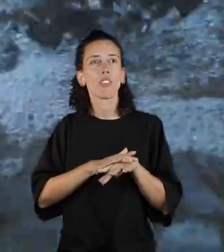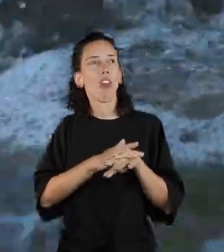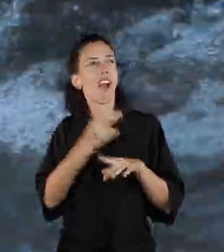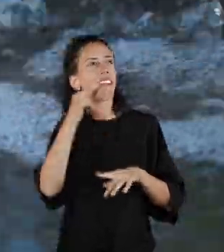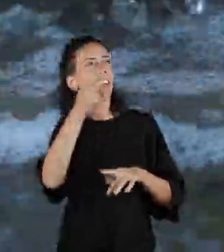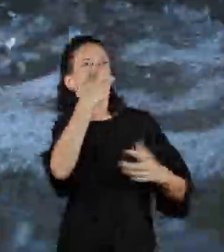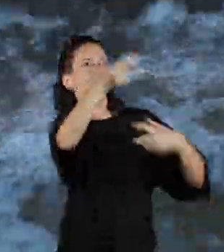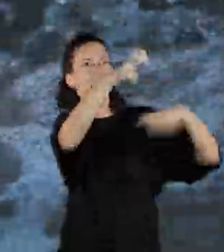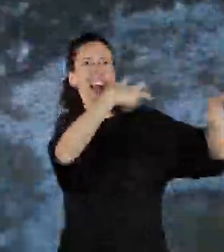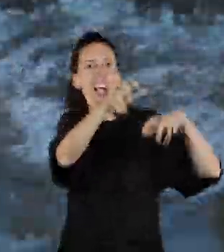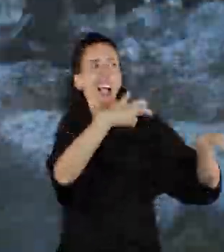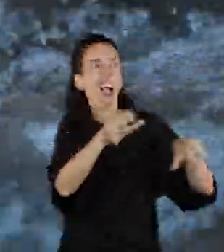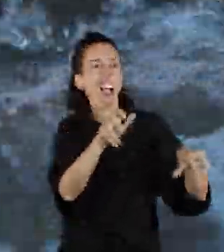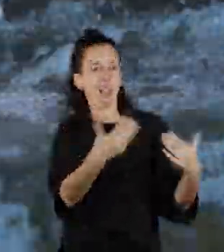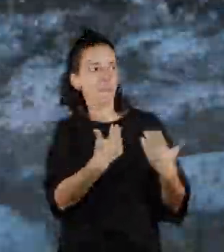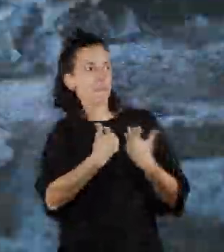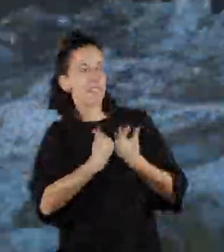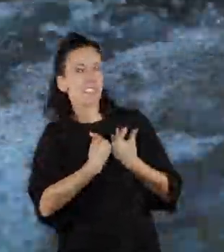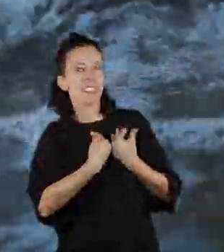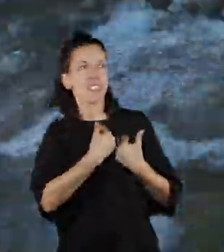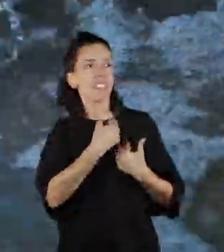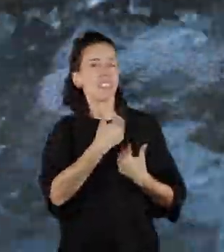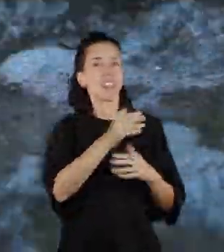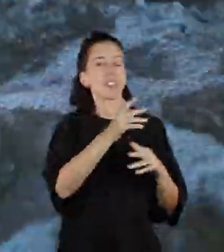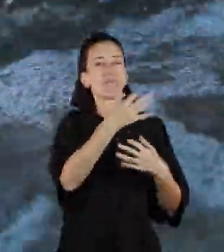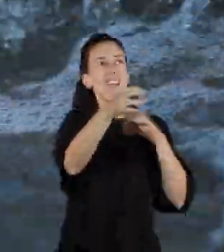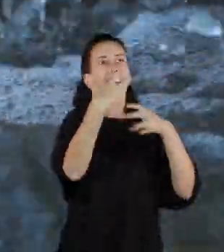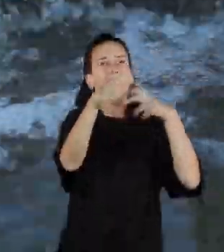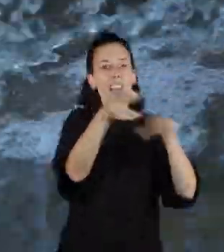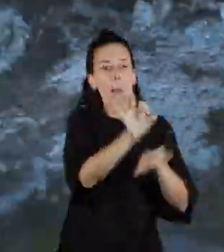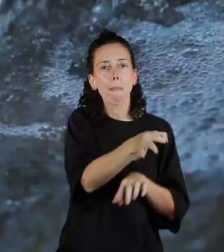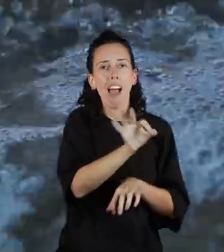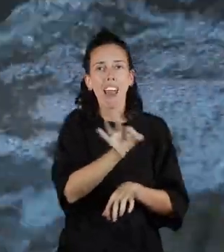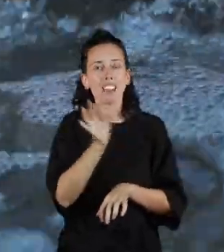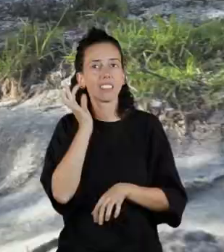los gritos. Los gritos de mis hermanas.